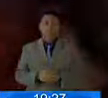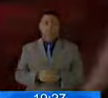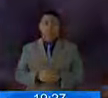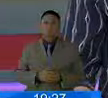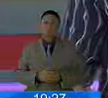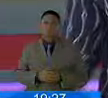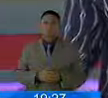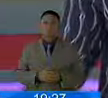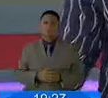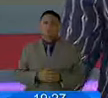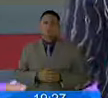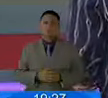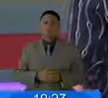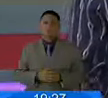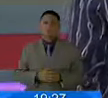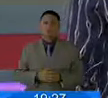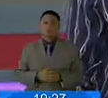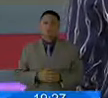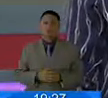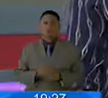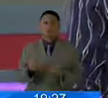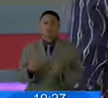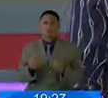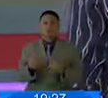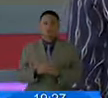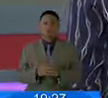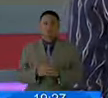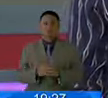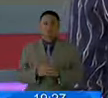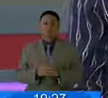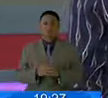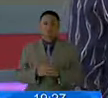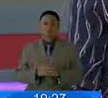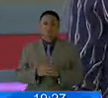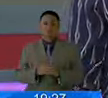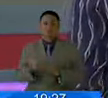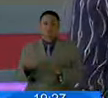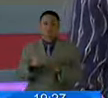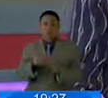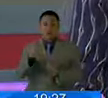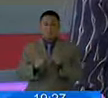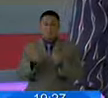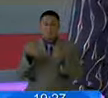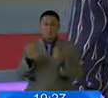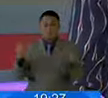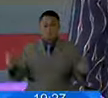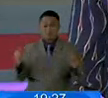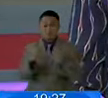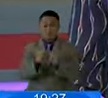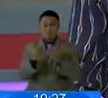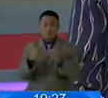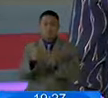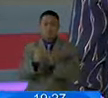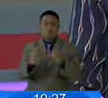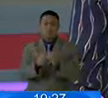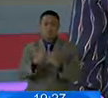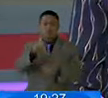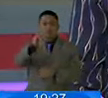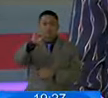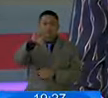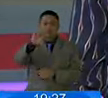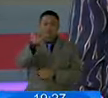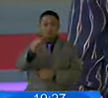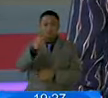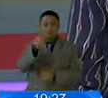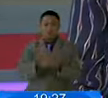Morales. Ahora les contamos de un emotivo reencuentro que se concretó en una oficina de la DINASED, cuando hijo y madre